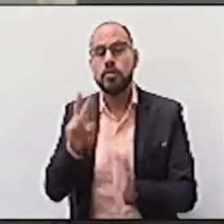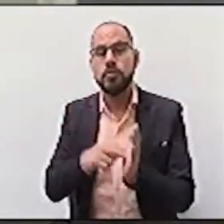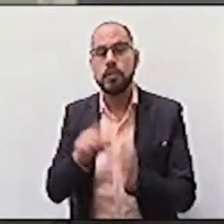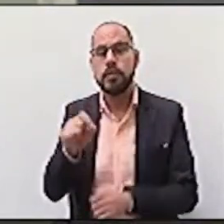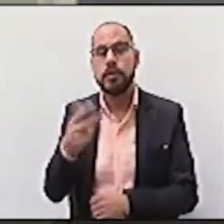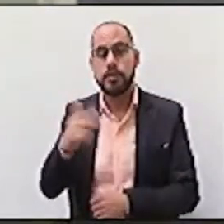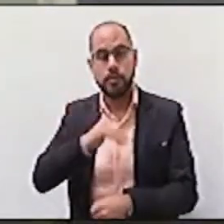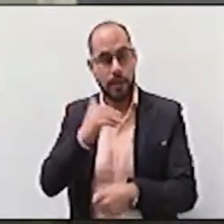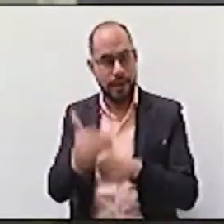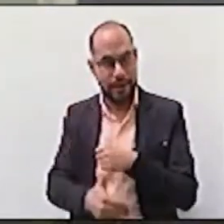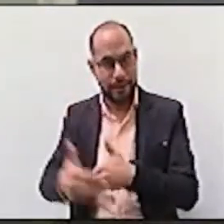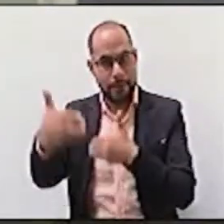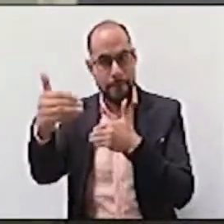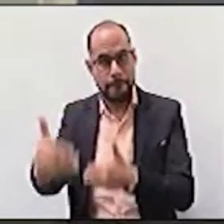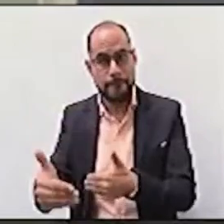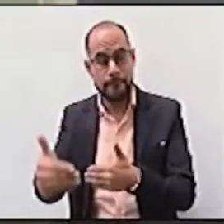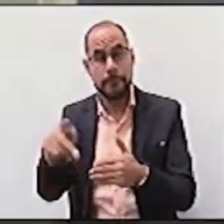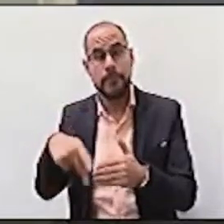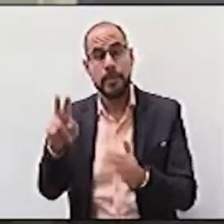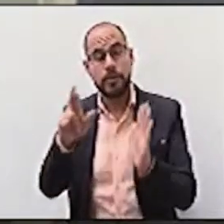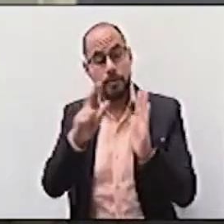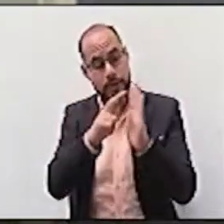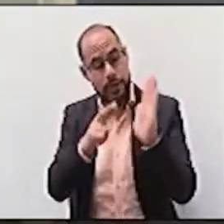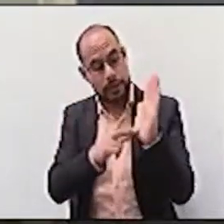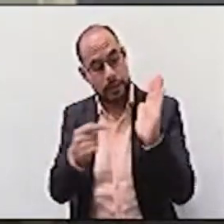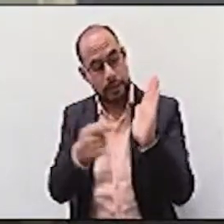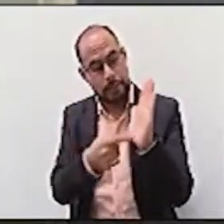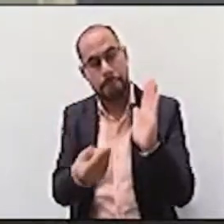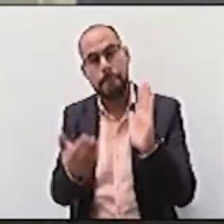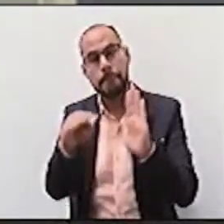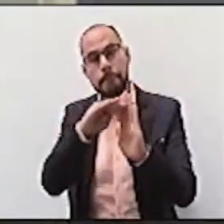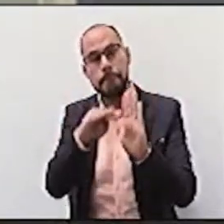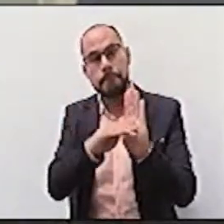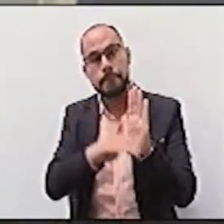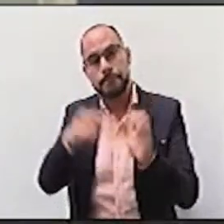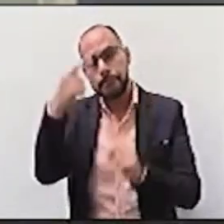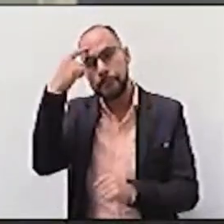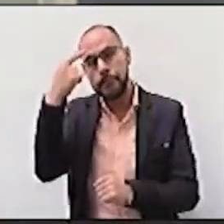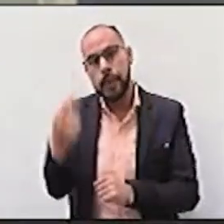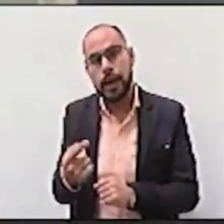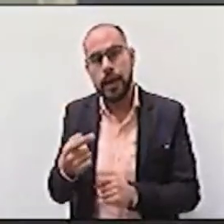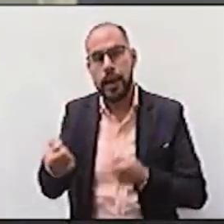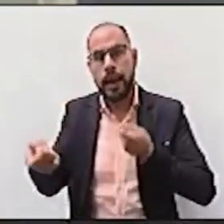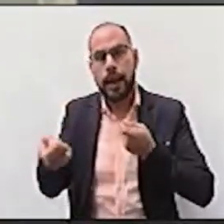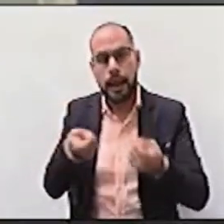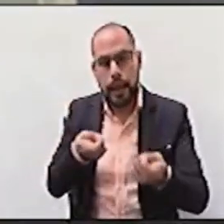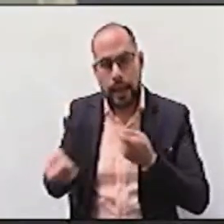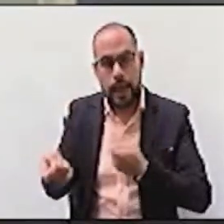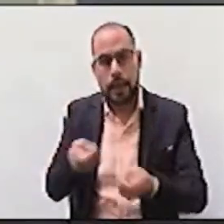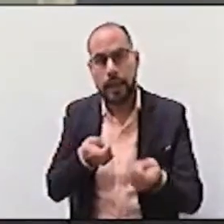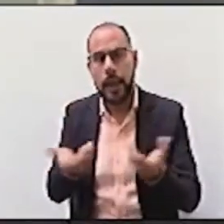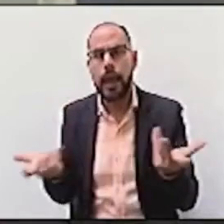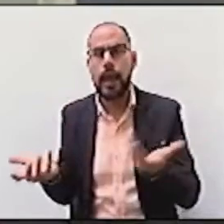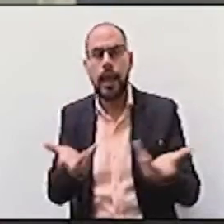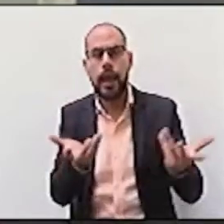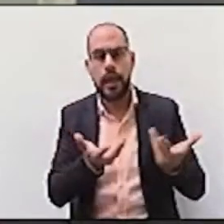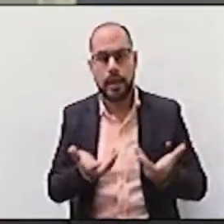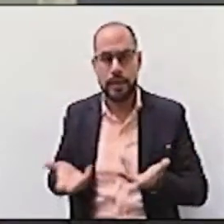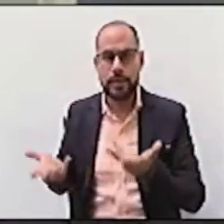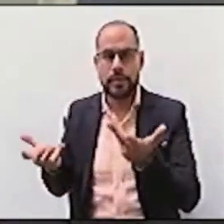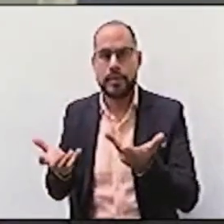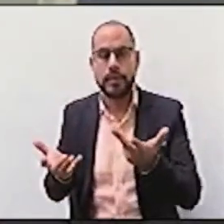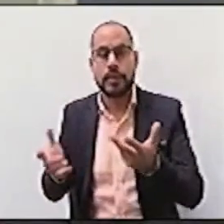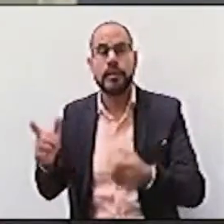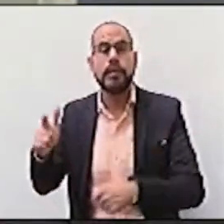se fijan una serie de reglas para regular de alguna manera el actuar de